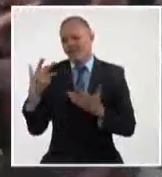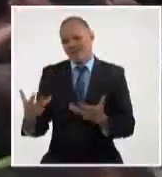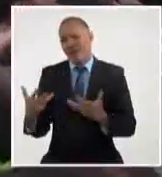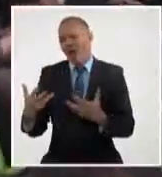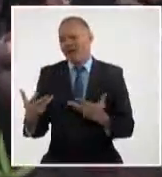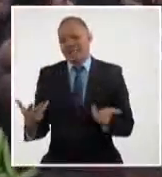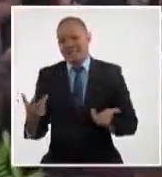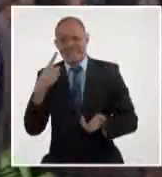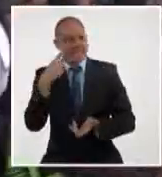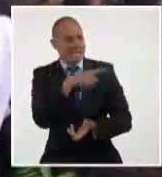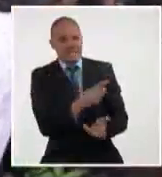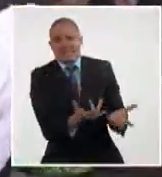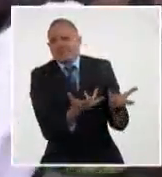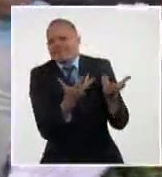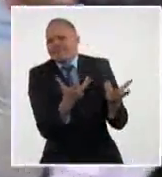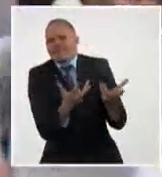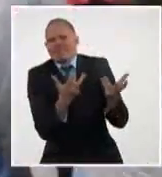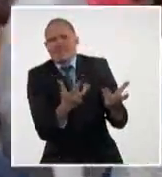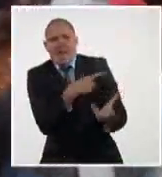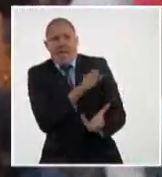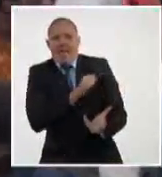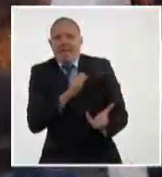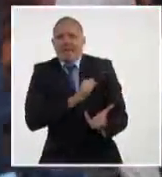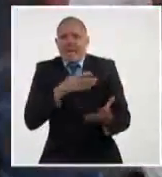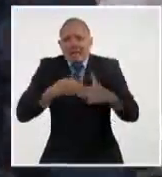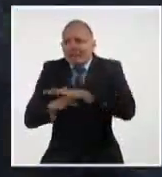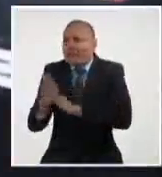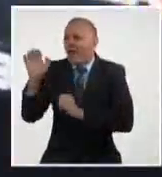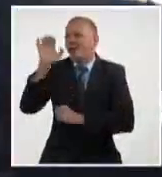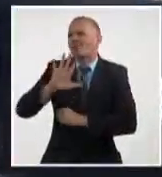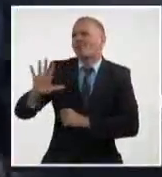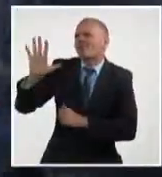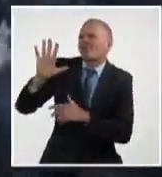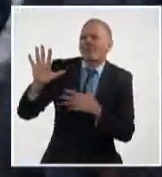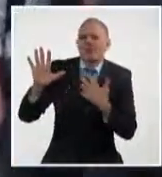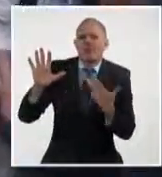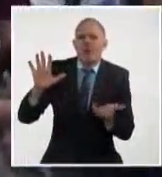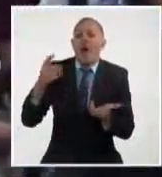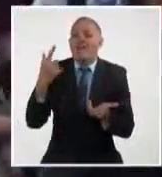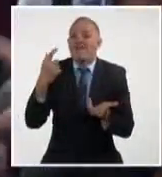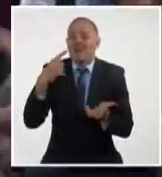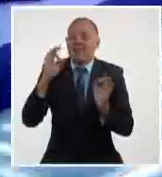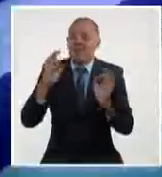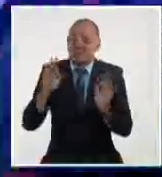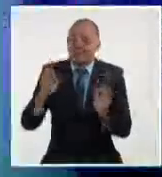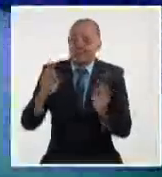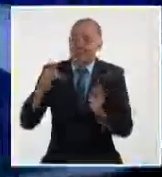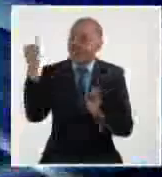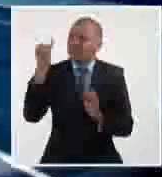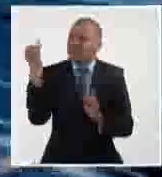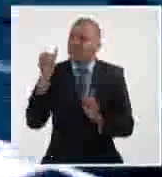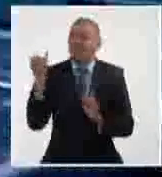en primer lugar, articular esfuerzos para avanzar en un nuevo orden económico internacional.